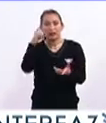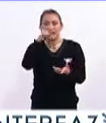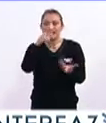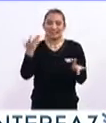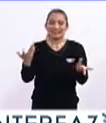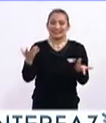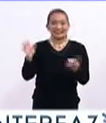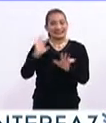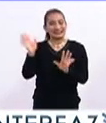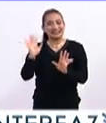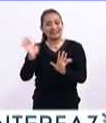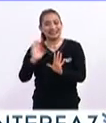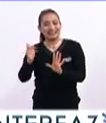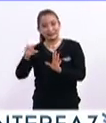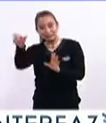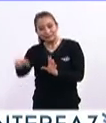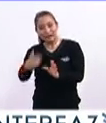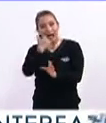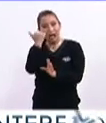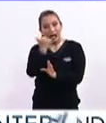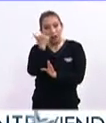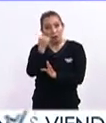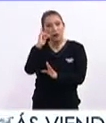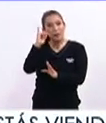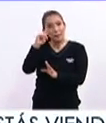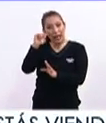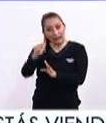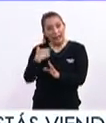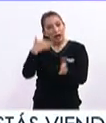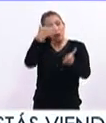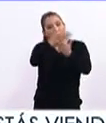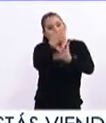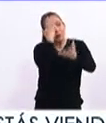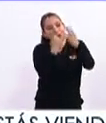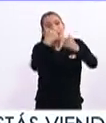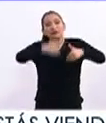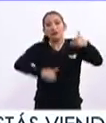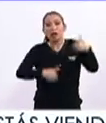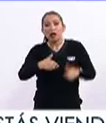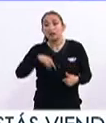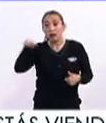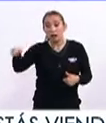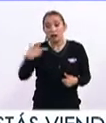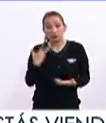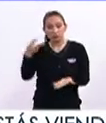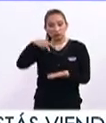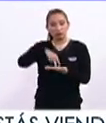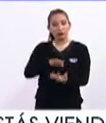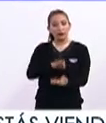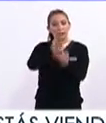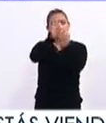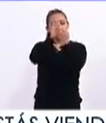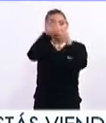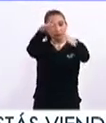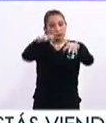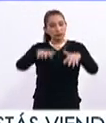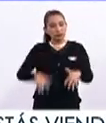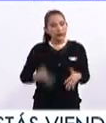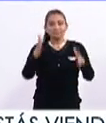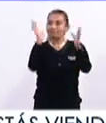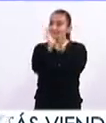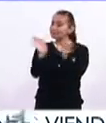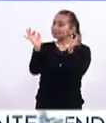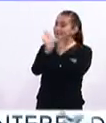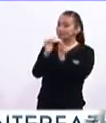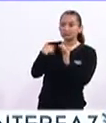trabajo que sientan que un politécnico que toma un taller de teatro va a ser el que se para enfrente de un foro y va a